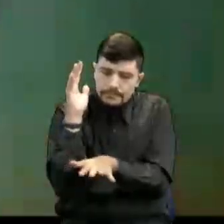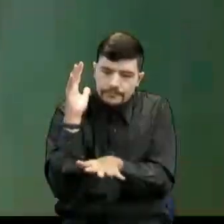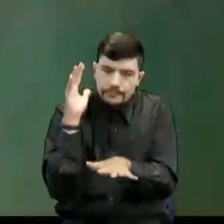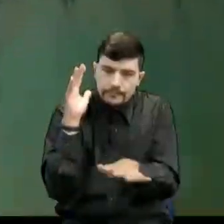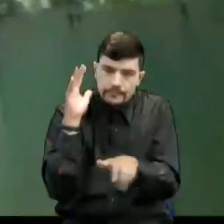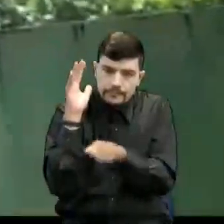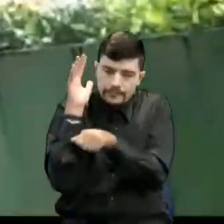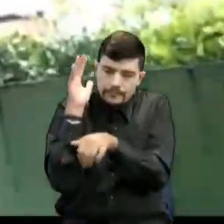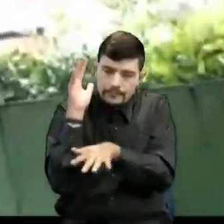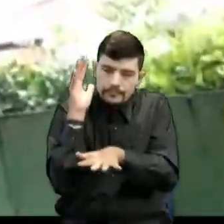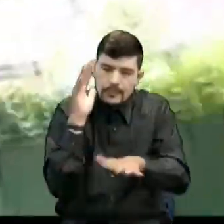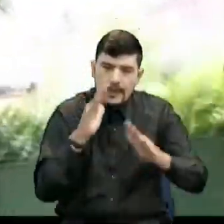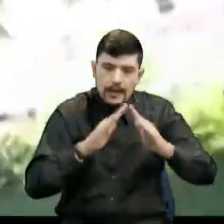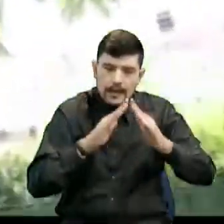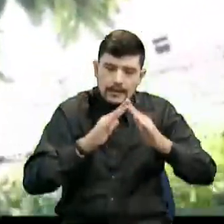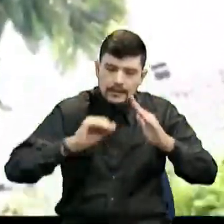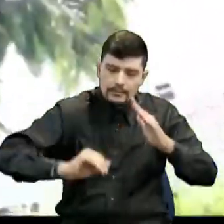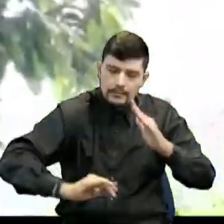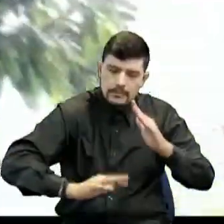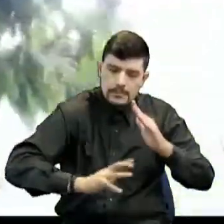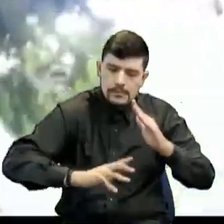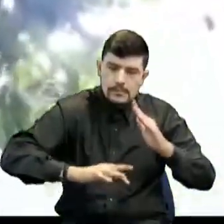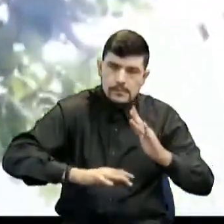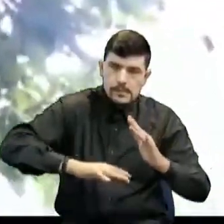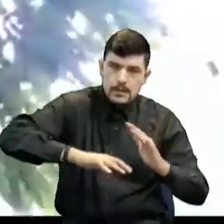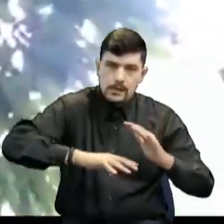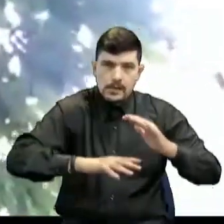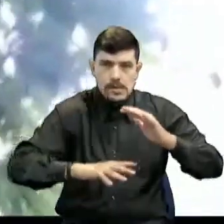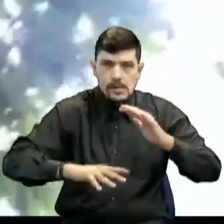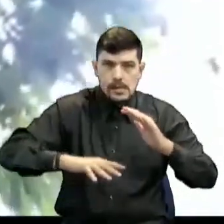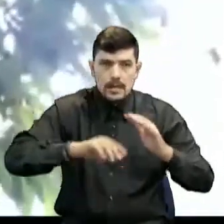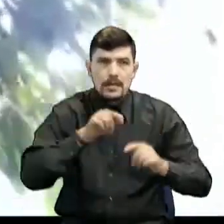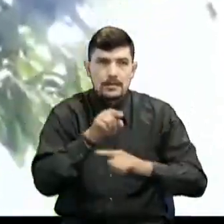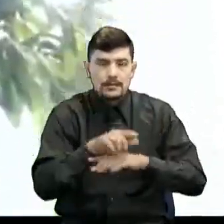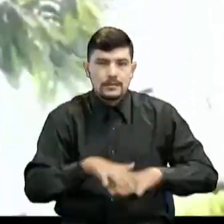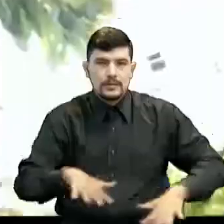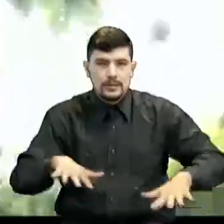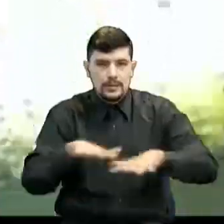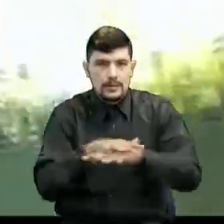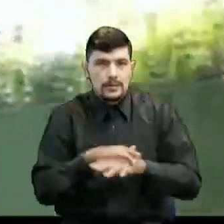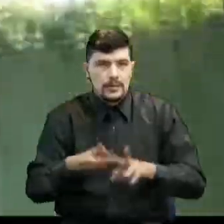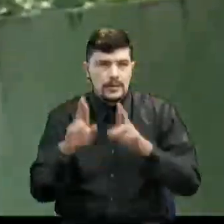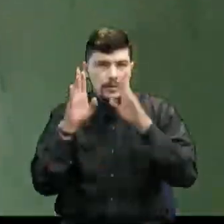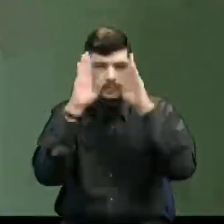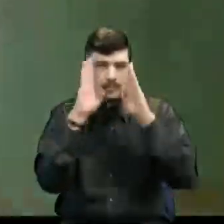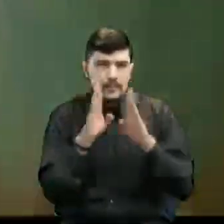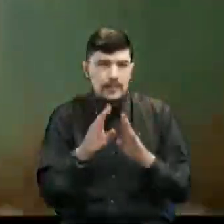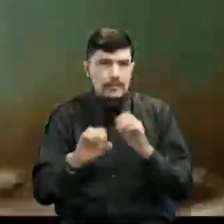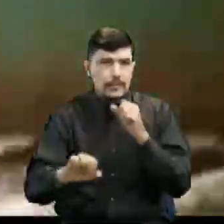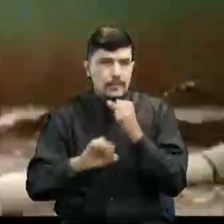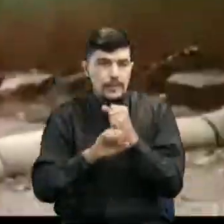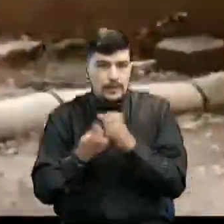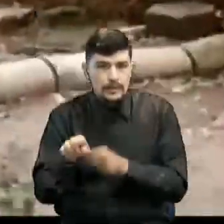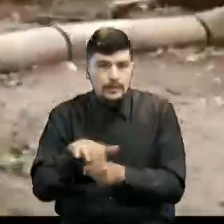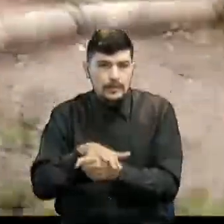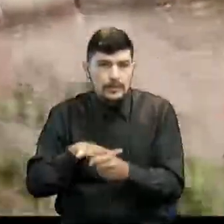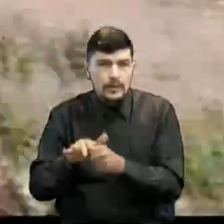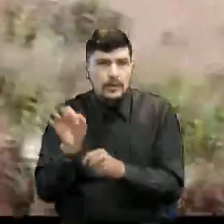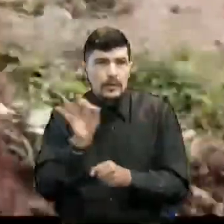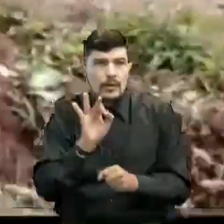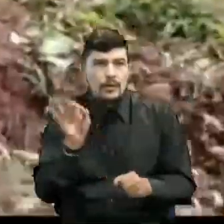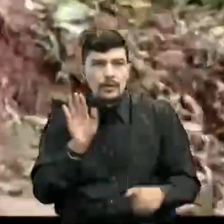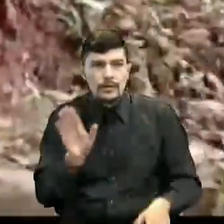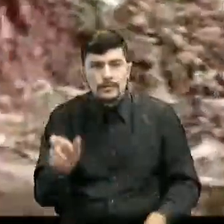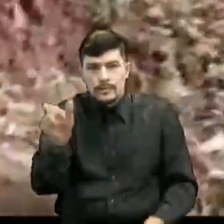apartamento. Es aquí en el sector del Bosque, sector E2, al lado de la clínica Alvira Lulo. O al señor secretario